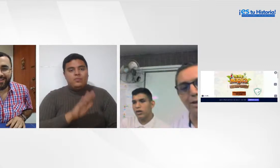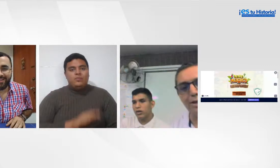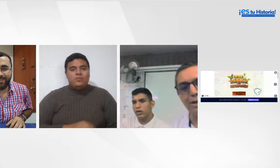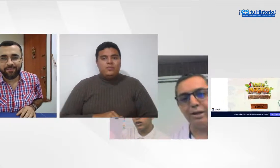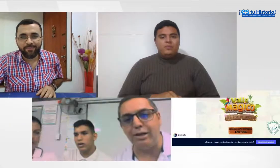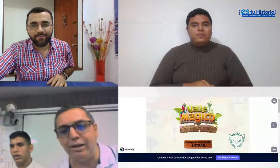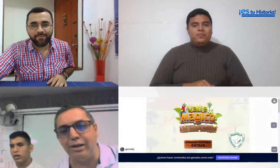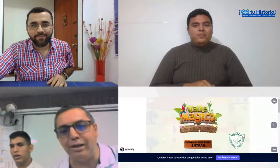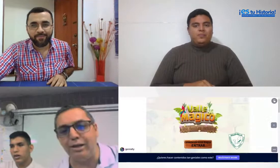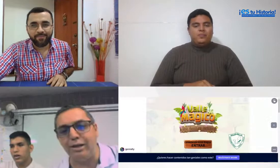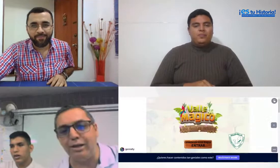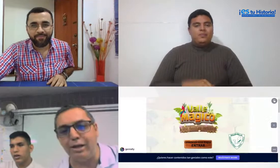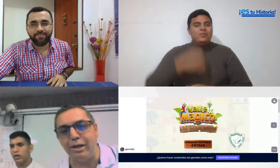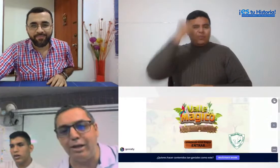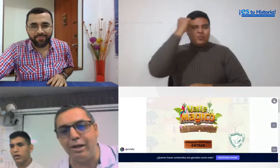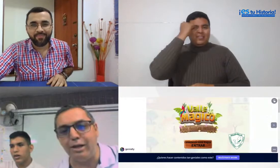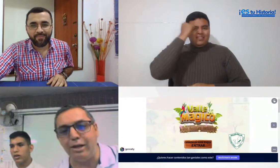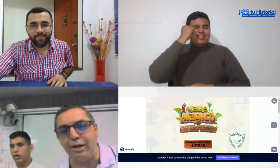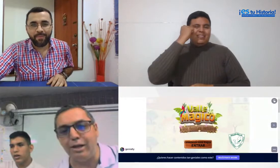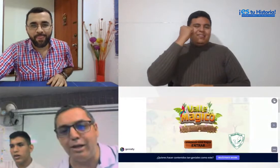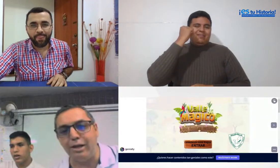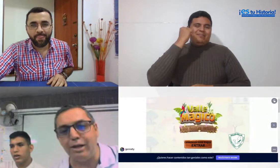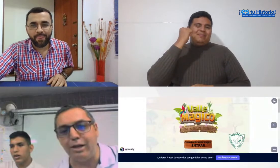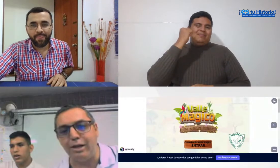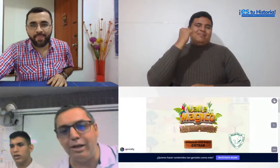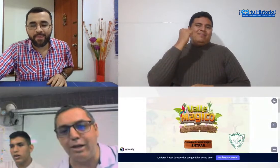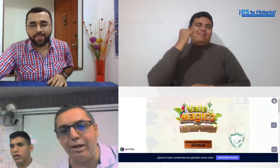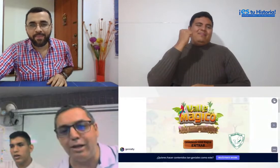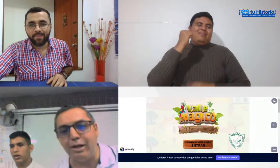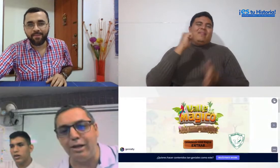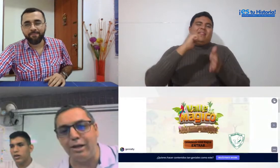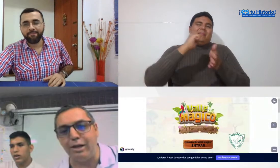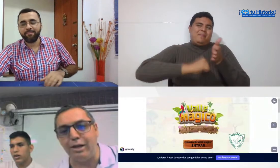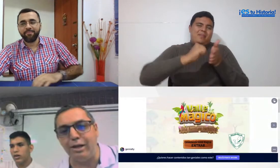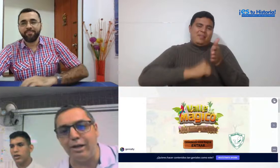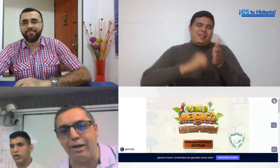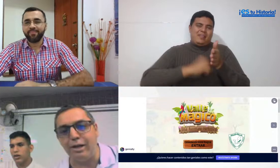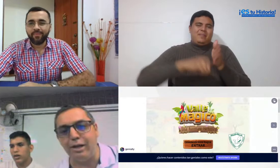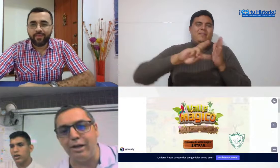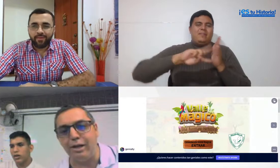El docente de tecnología de Manuel,